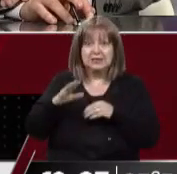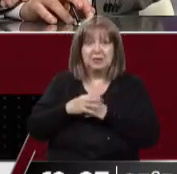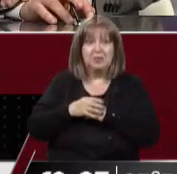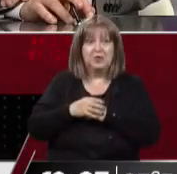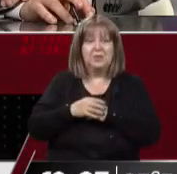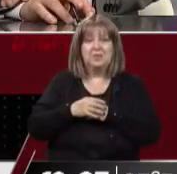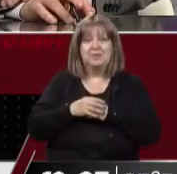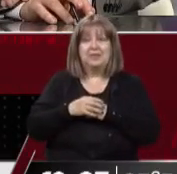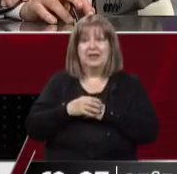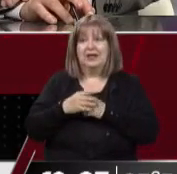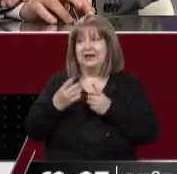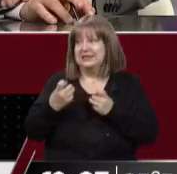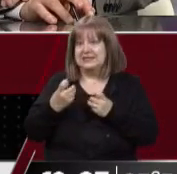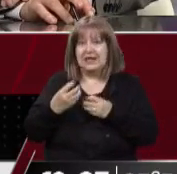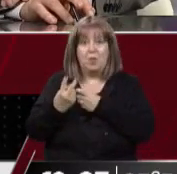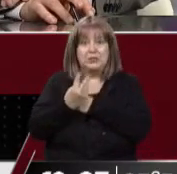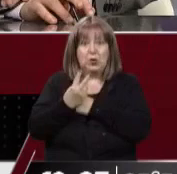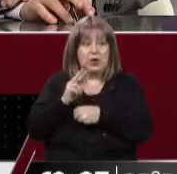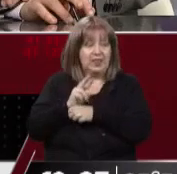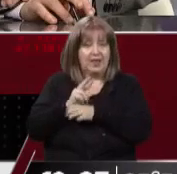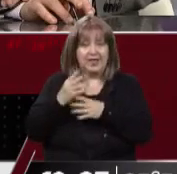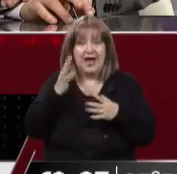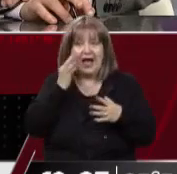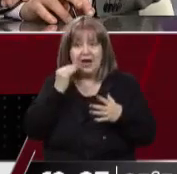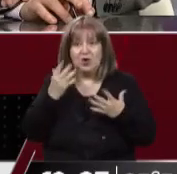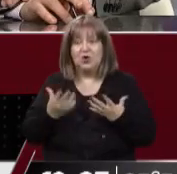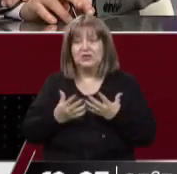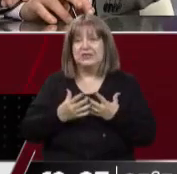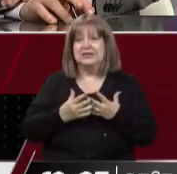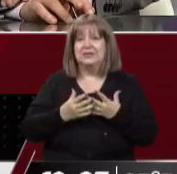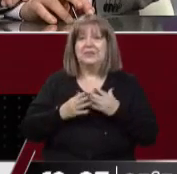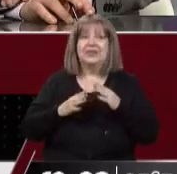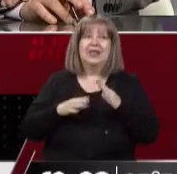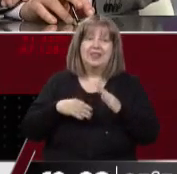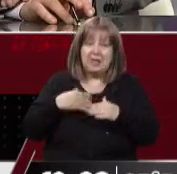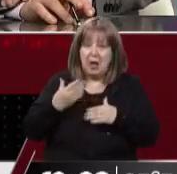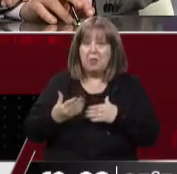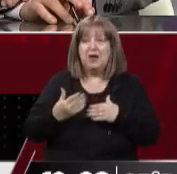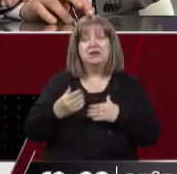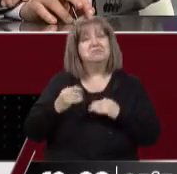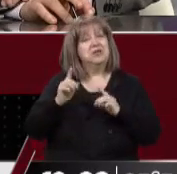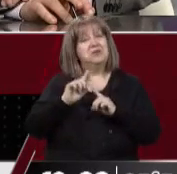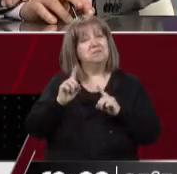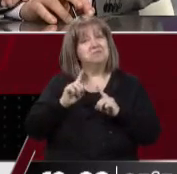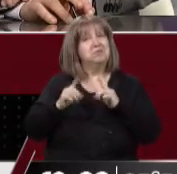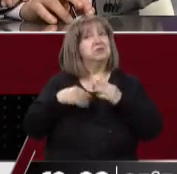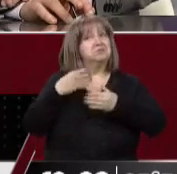no necesita alguna seguridad de algunas, sí, cosas, con mucha, sí, gente que viaja. Viajando así te das cuenta que